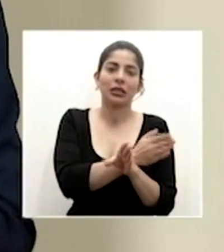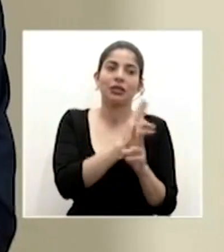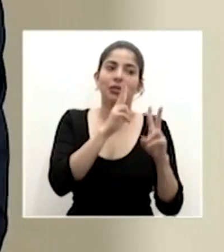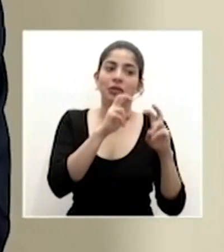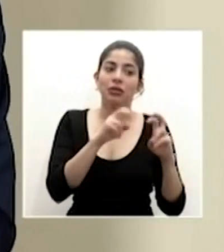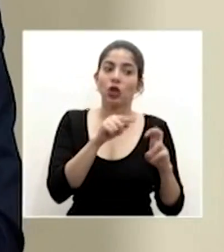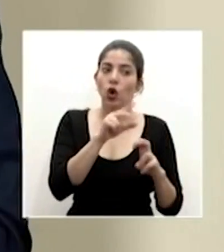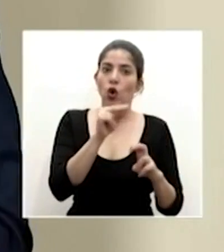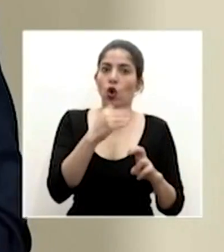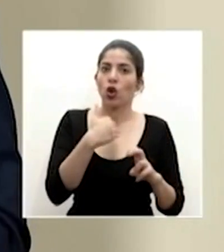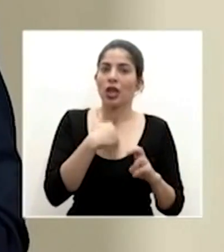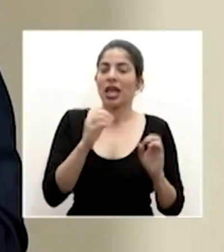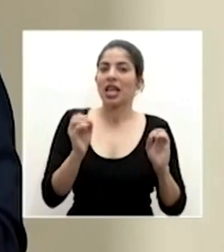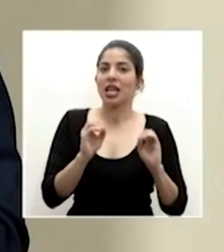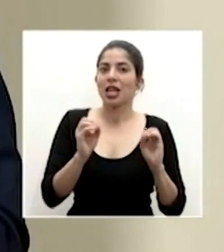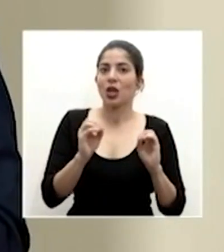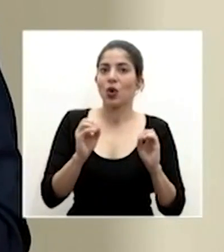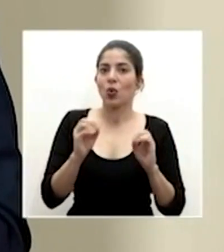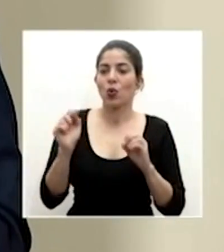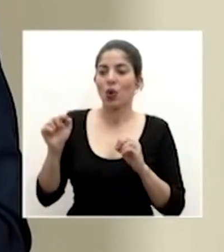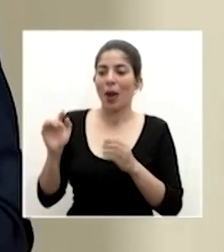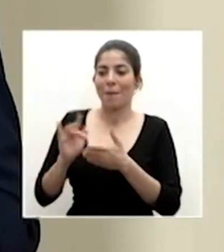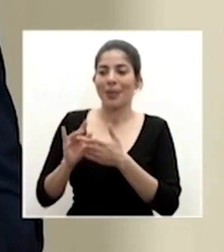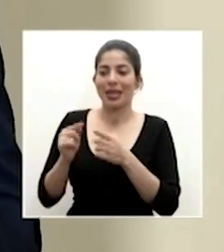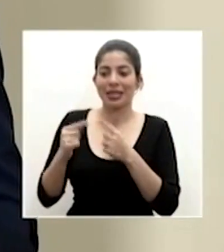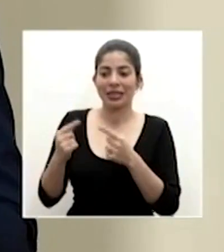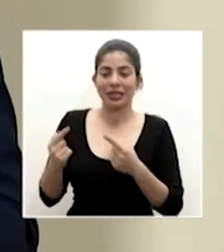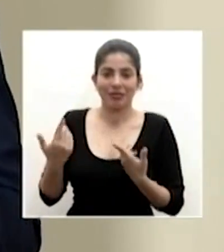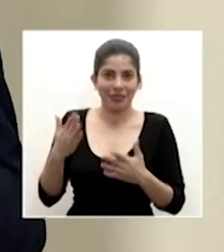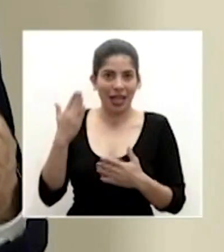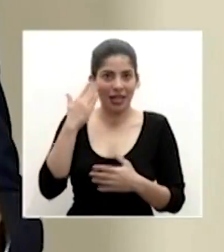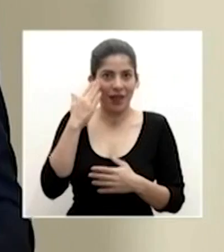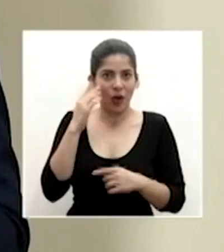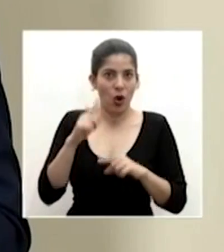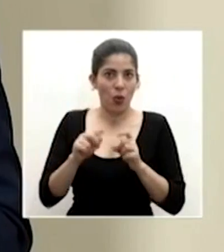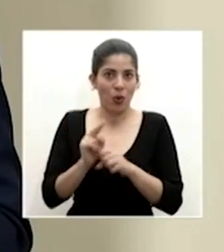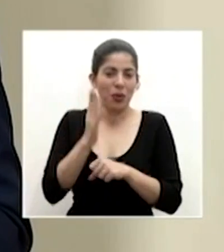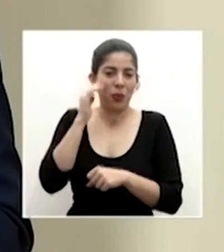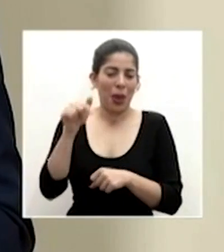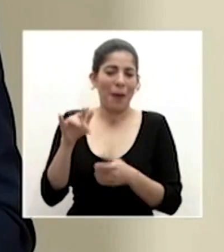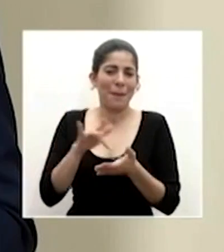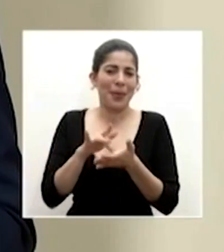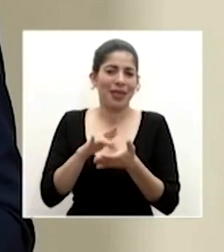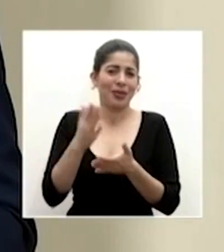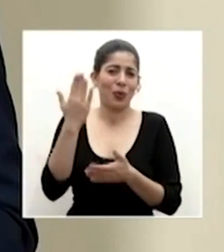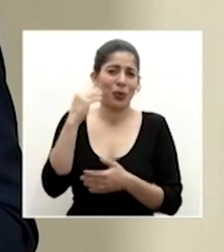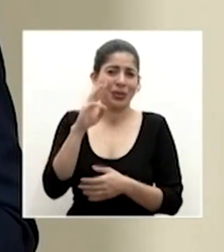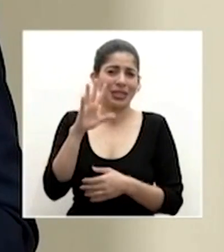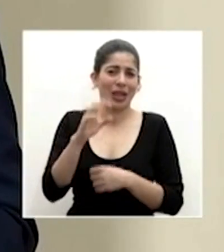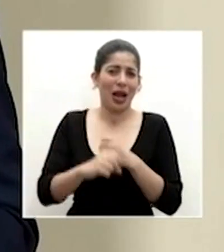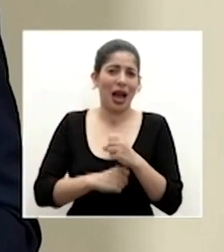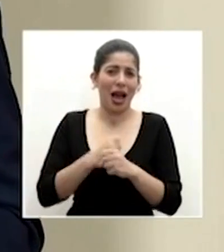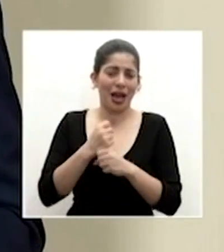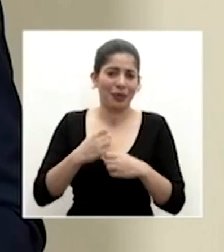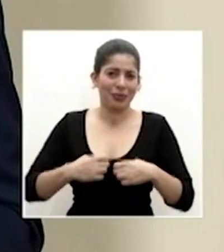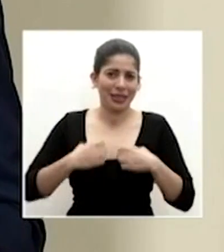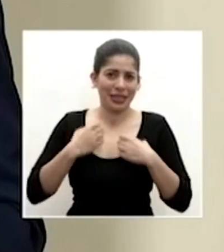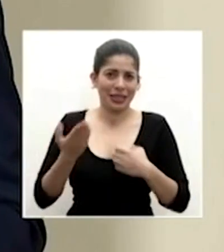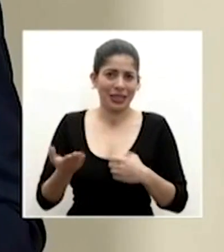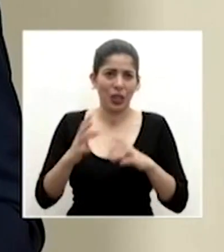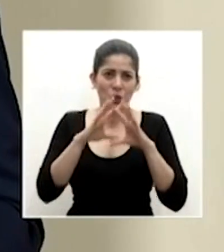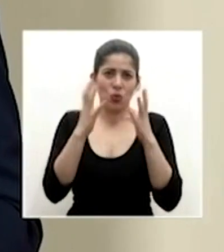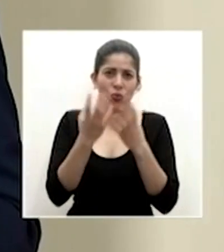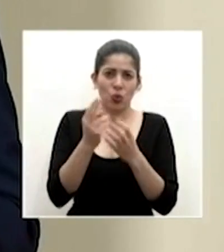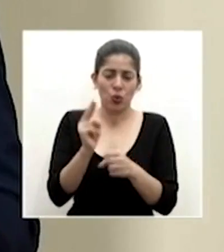de que no tenga ninguna de las contraindicaciones que se conocen, porque este es un medicamento desde hace 65 años que se utiliza